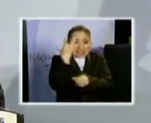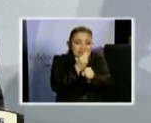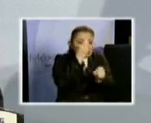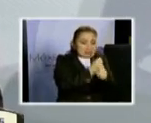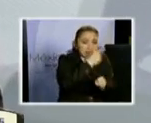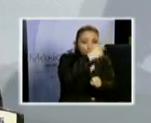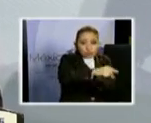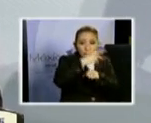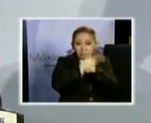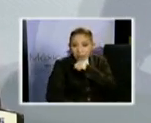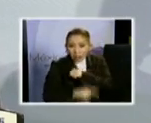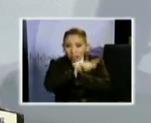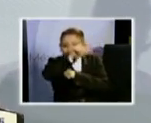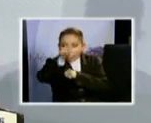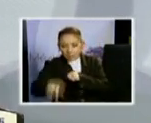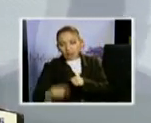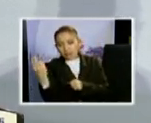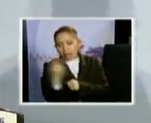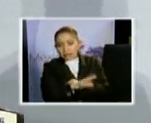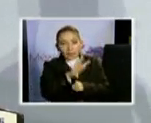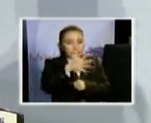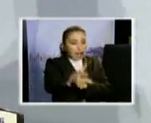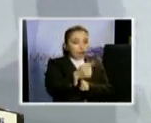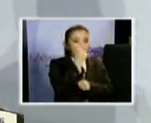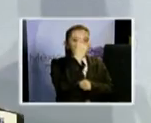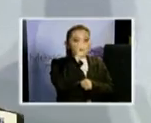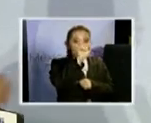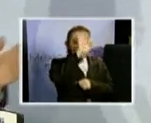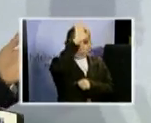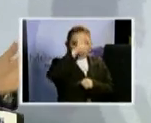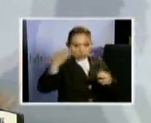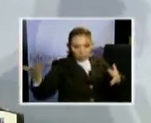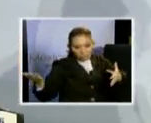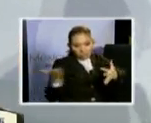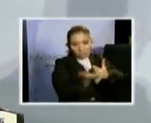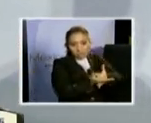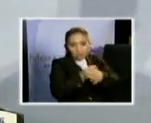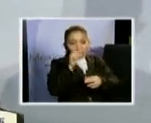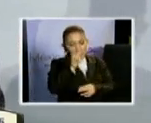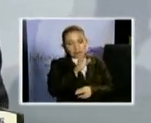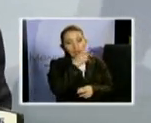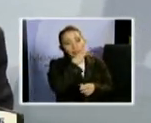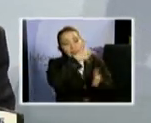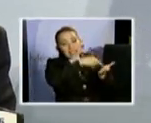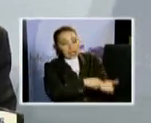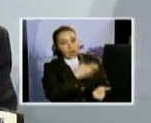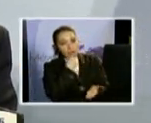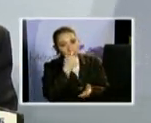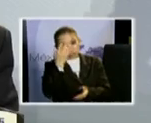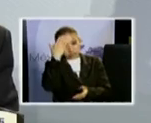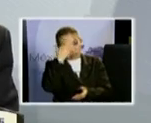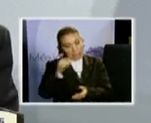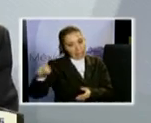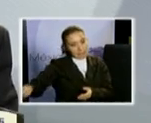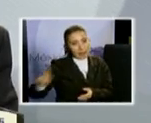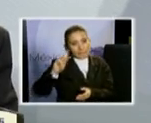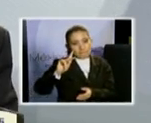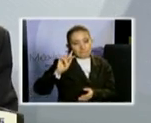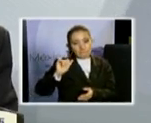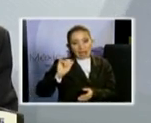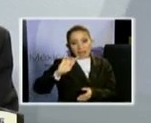consecuencias posteriores requería de cerca de más de un 20%. Este argumento lo dijo elocuentemente el señor